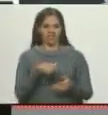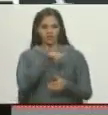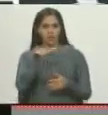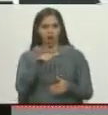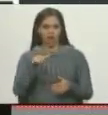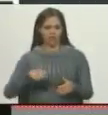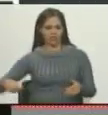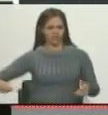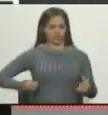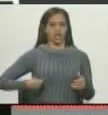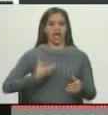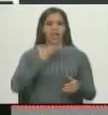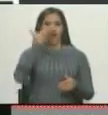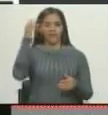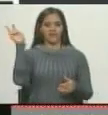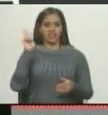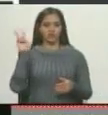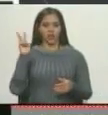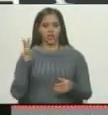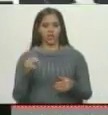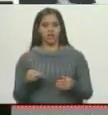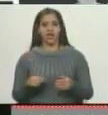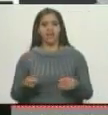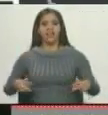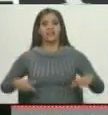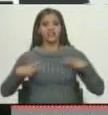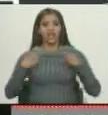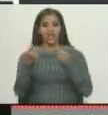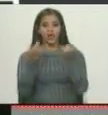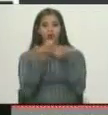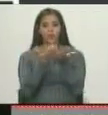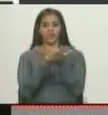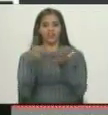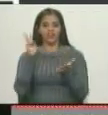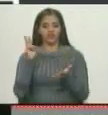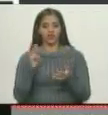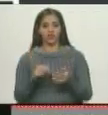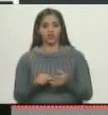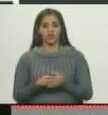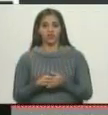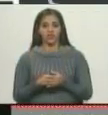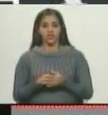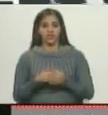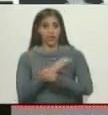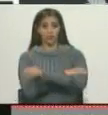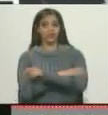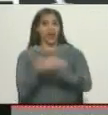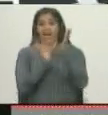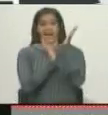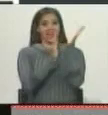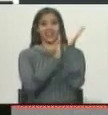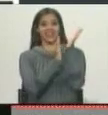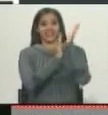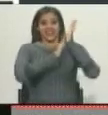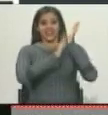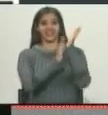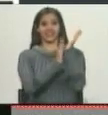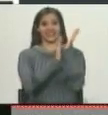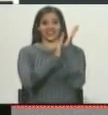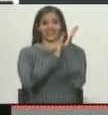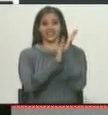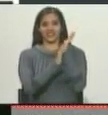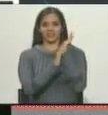de Venezuela, a la vida económica de Venezuela, y ellos salieron a hacer fiestas, a aplaudir. En